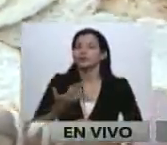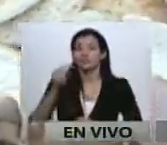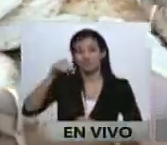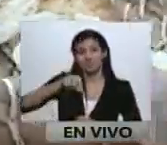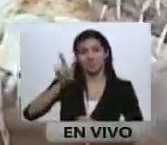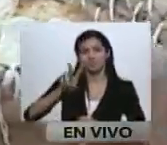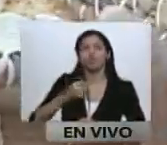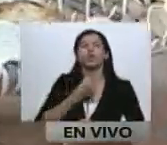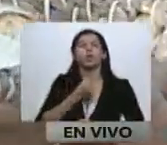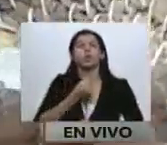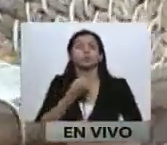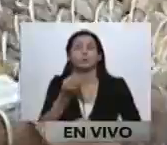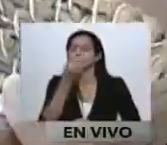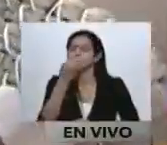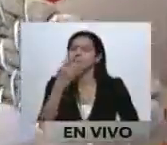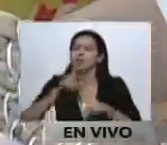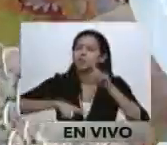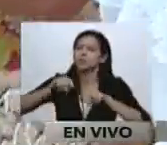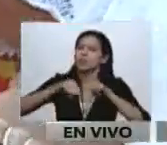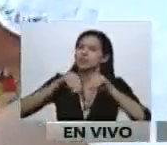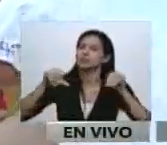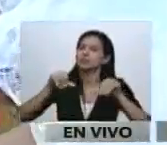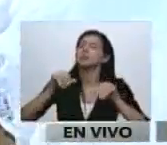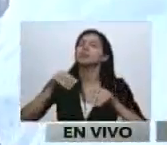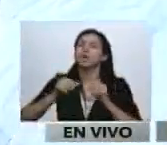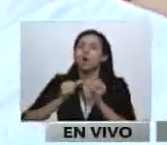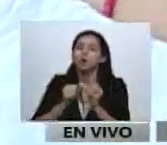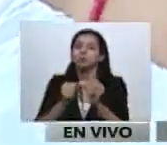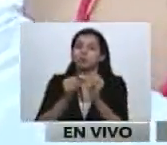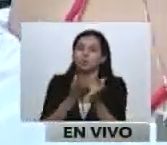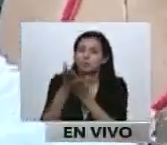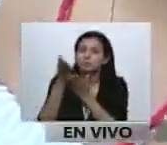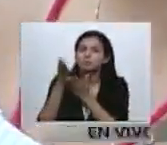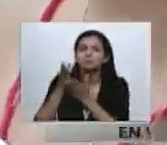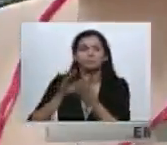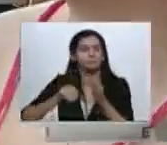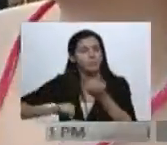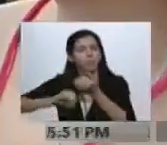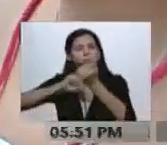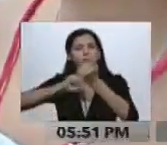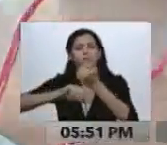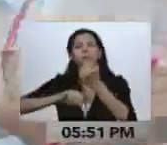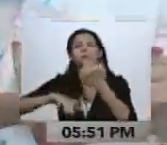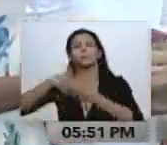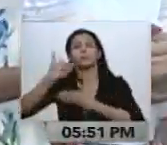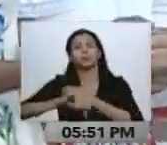nuestra tierra y defenderá el proyecto bolivariano y de patria grande.